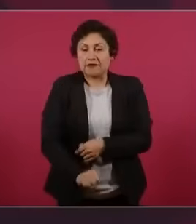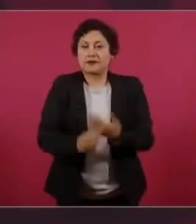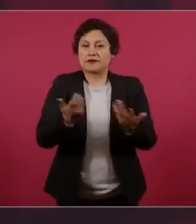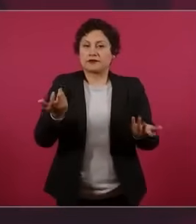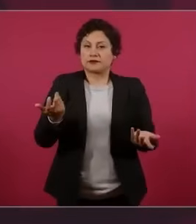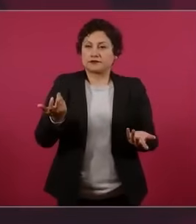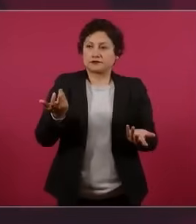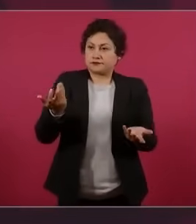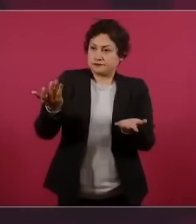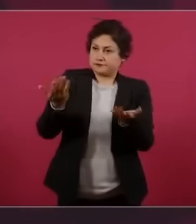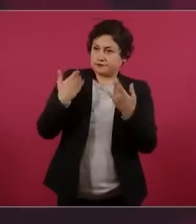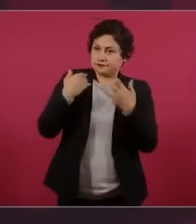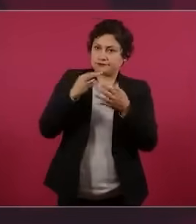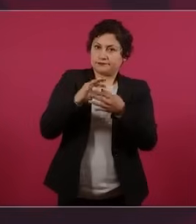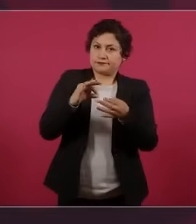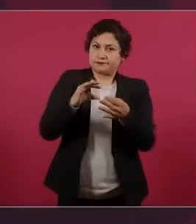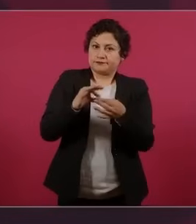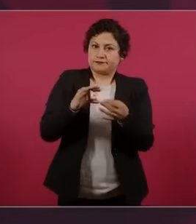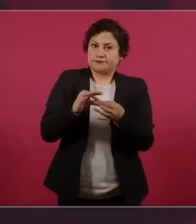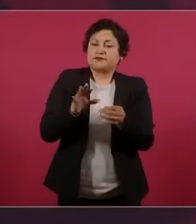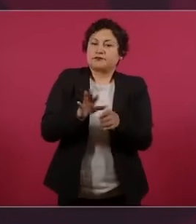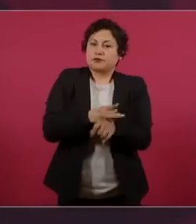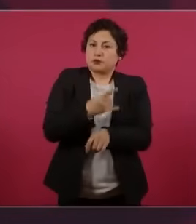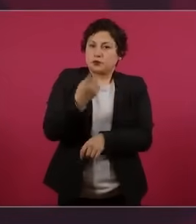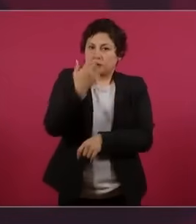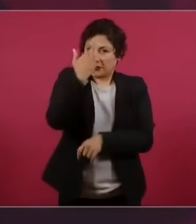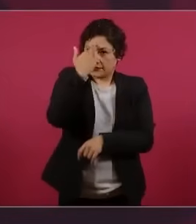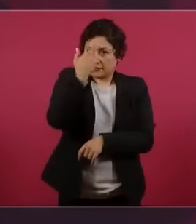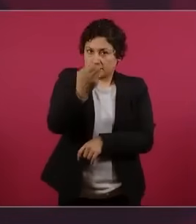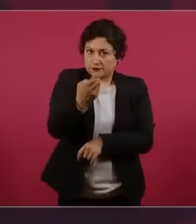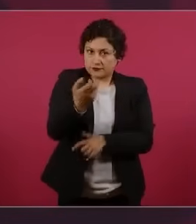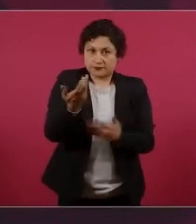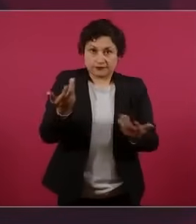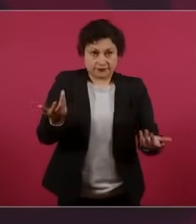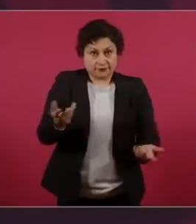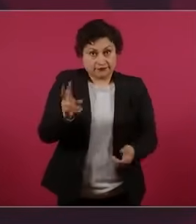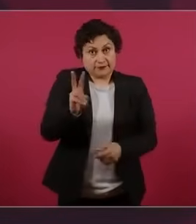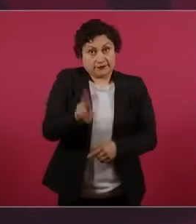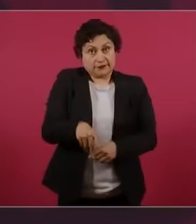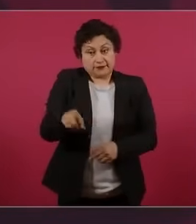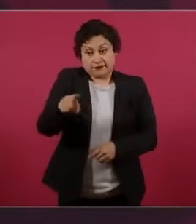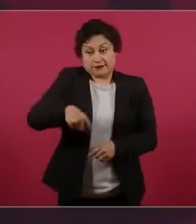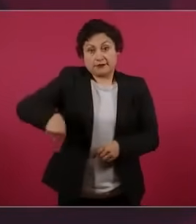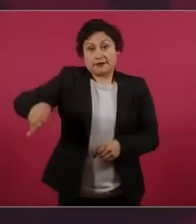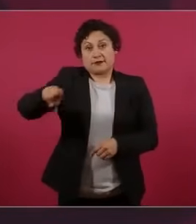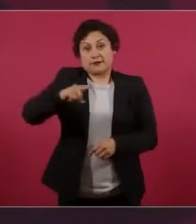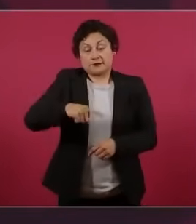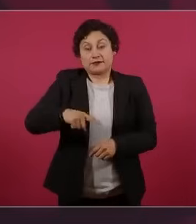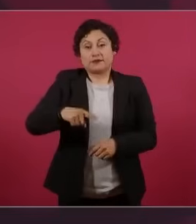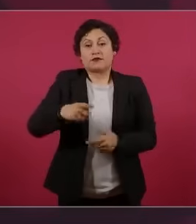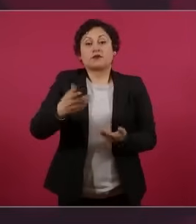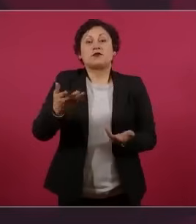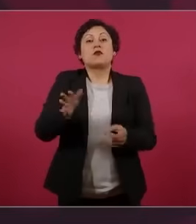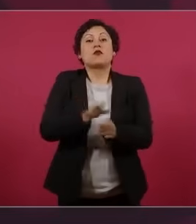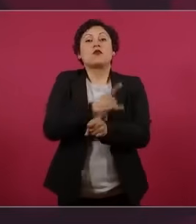cómo es ahí sí que el 70% de los que quedan libres